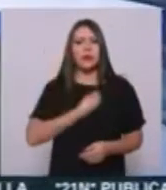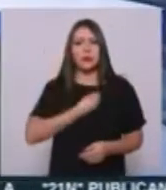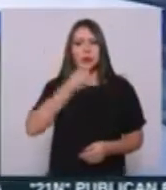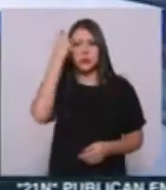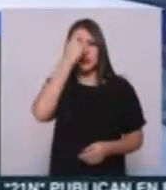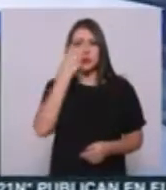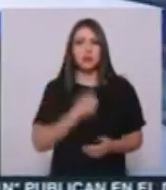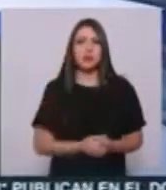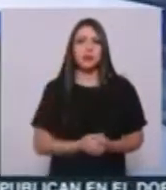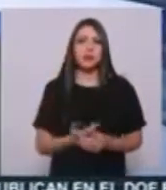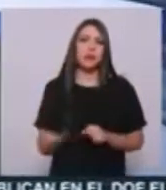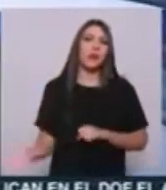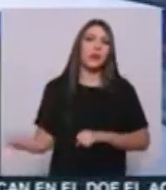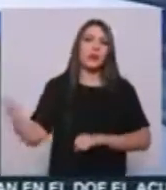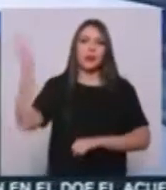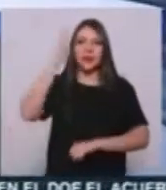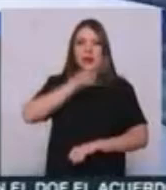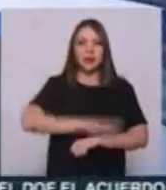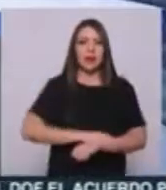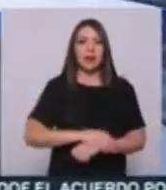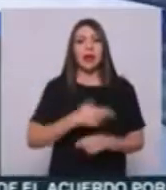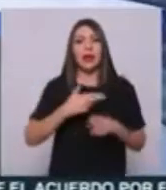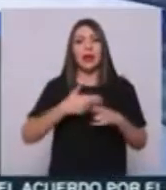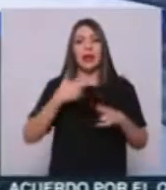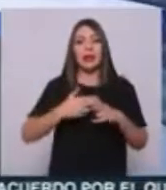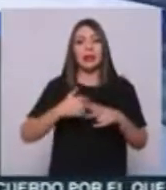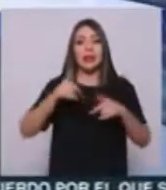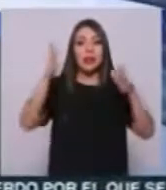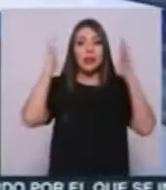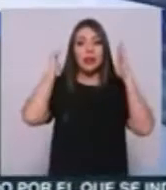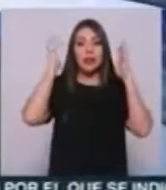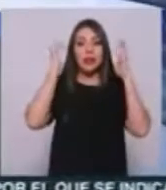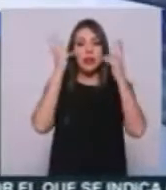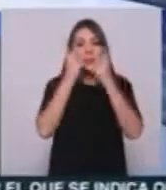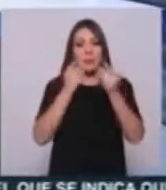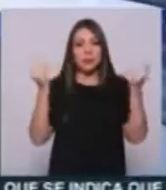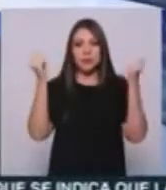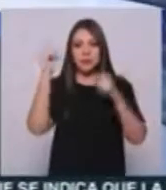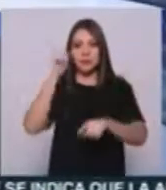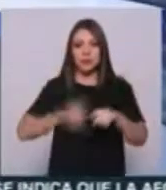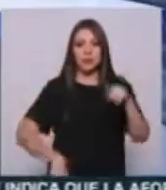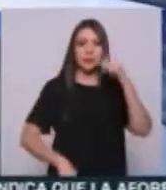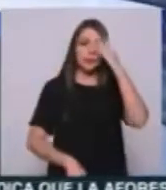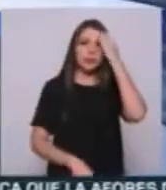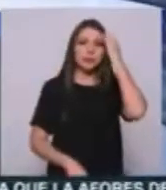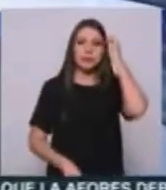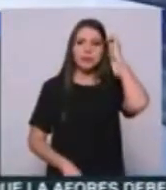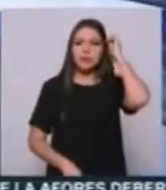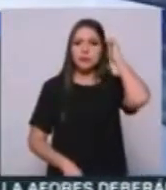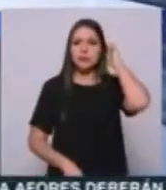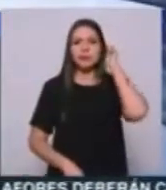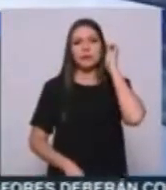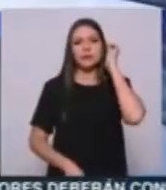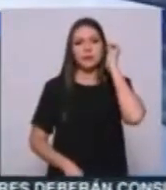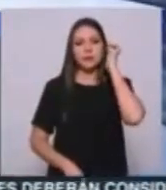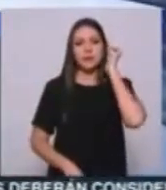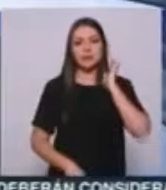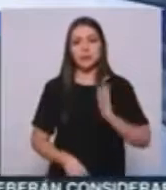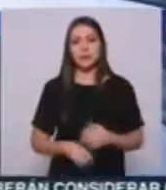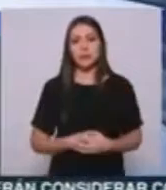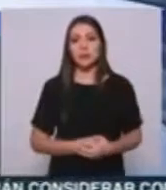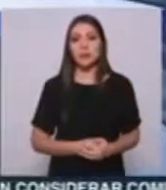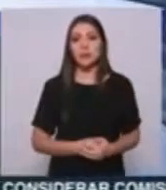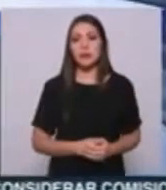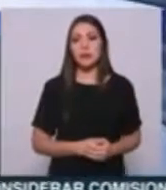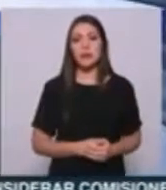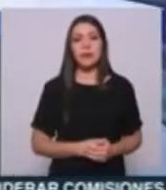maquillaje todo el día? Hasta que te bañes. Hasta que se lo quite uno. Cuéntanos, Jessica, dinos, ¿A qué